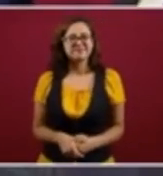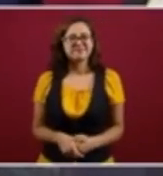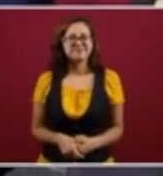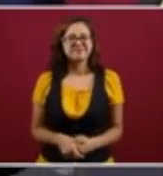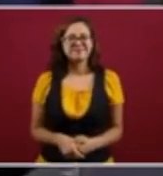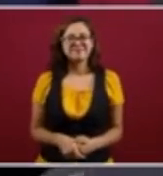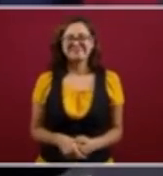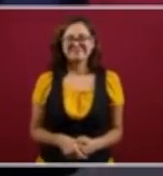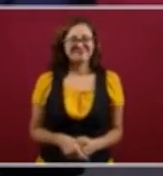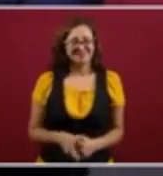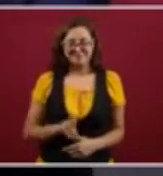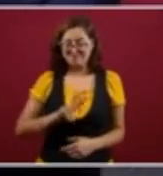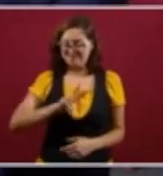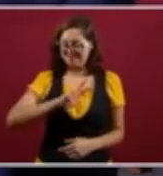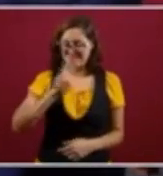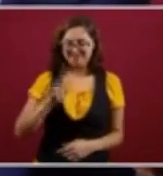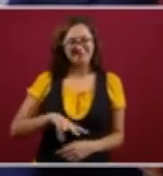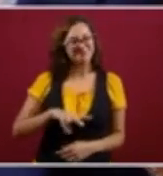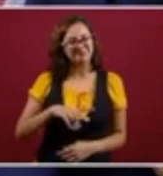Una deshonra